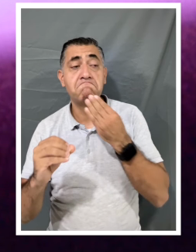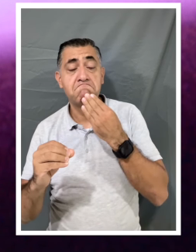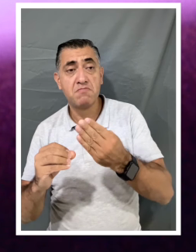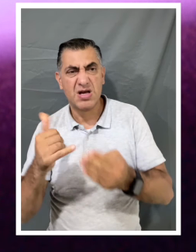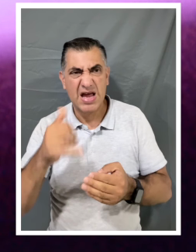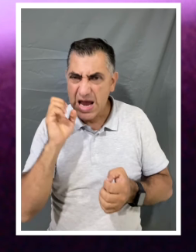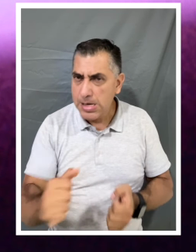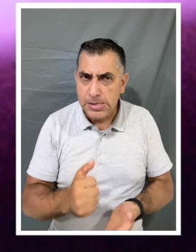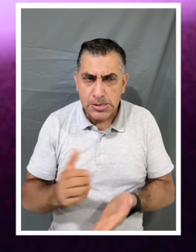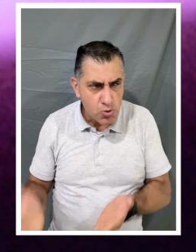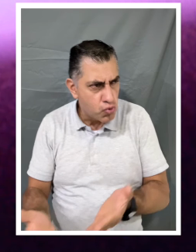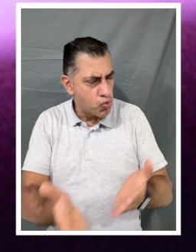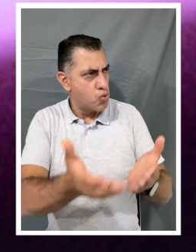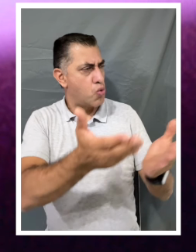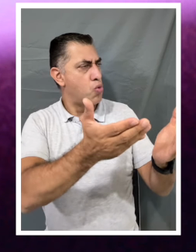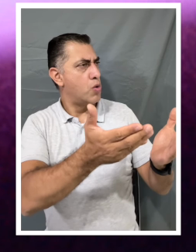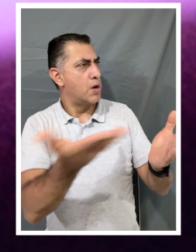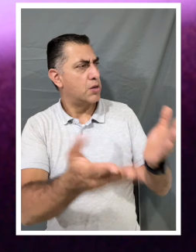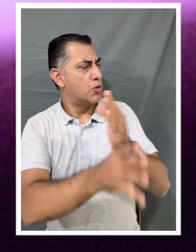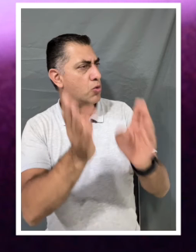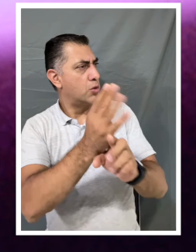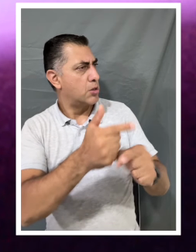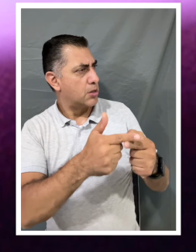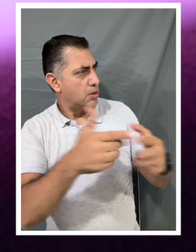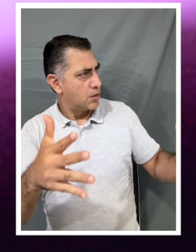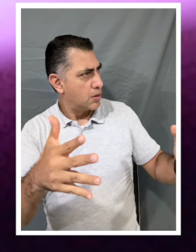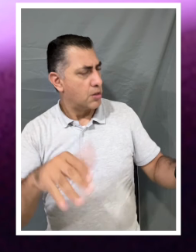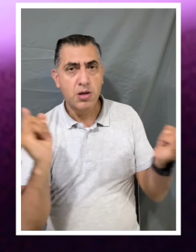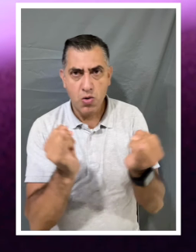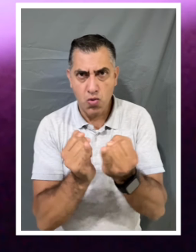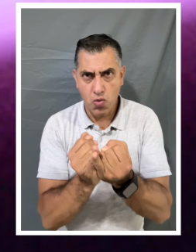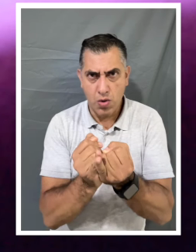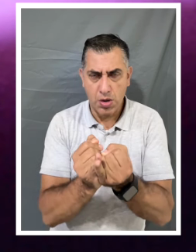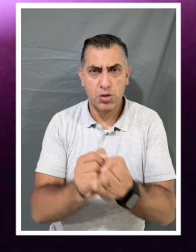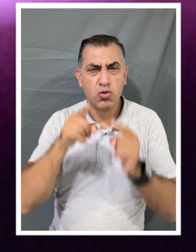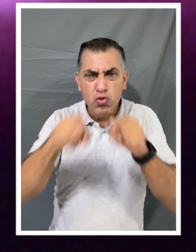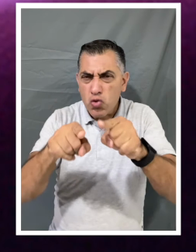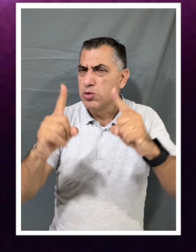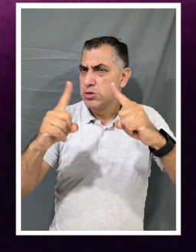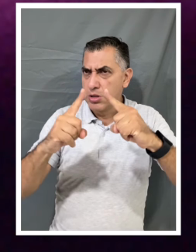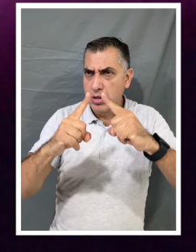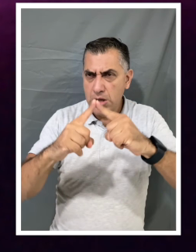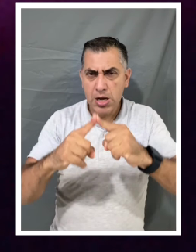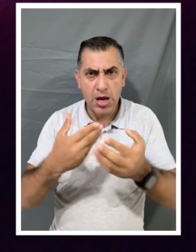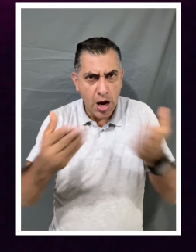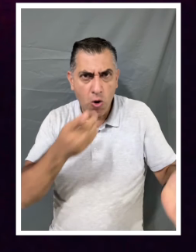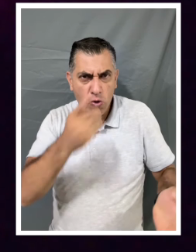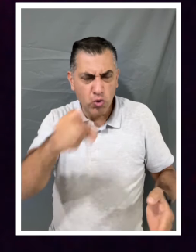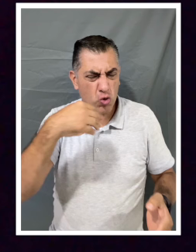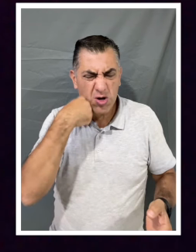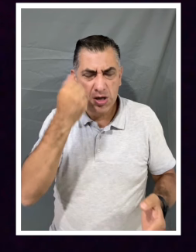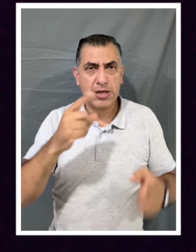organización lo ha llevado lo ha llevado a lograr cosas grandes Así que iglesia lo que te quiero decir es si